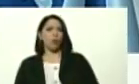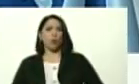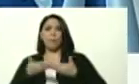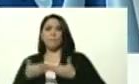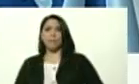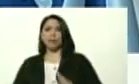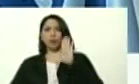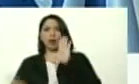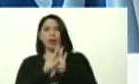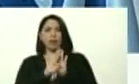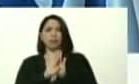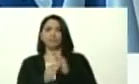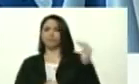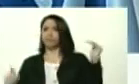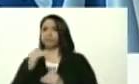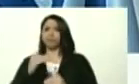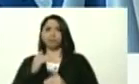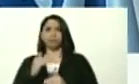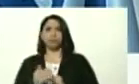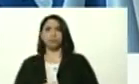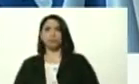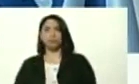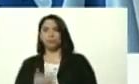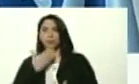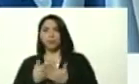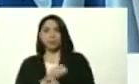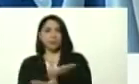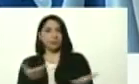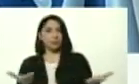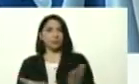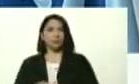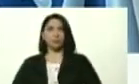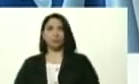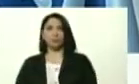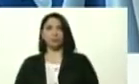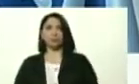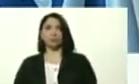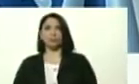peso de la ley, con la máxima pena. Muchas gracias.